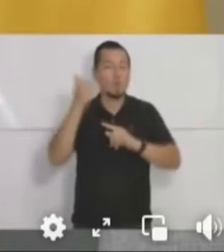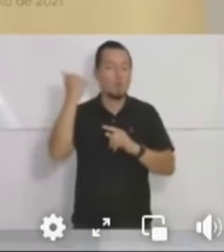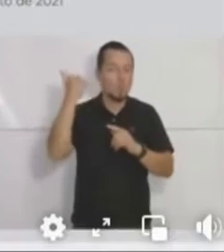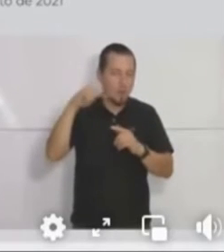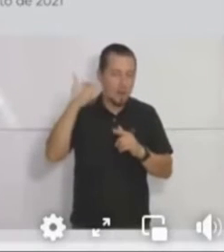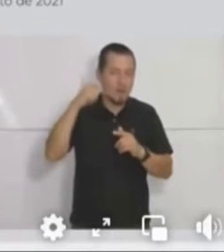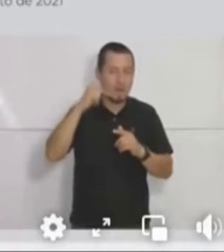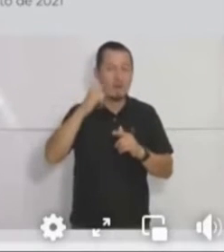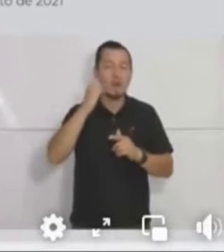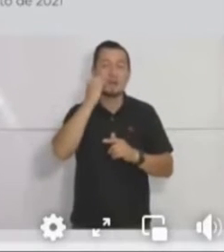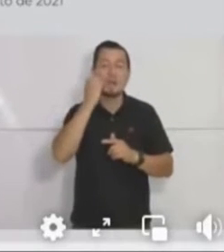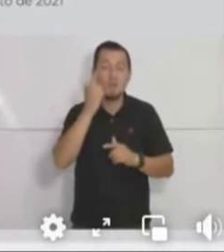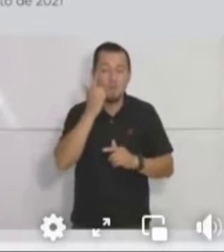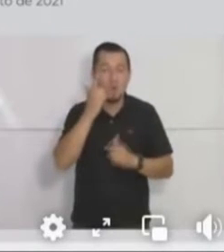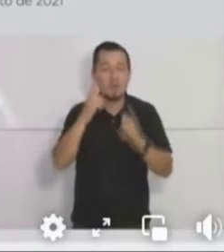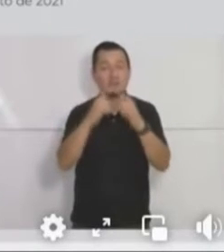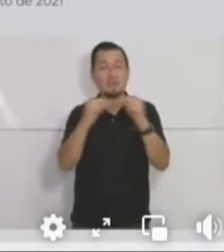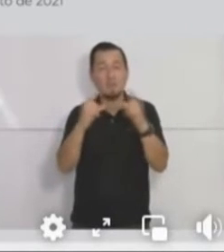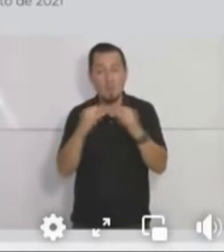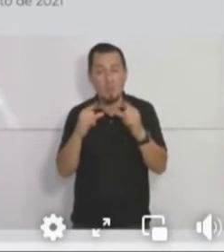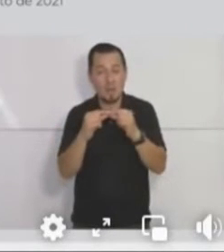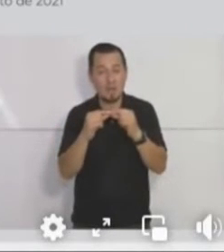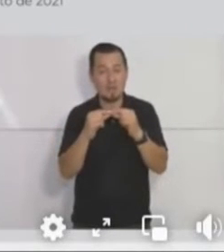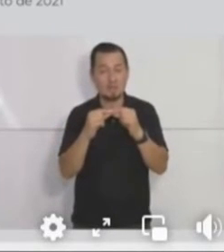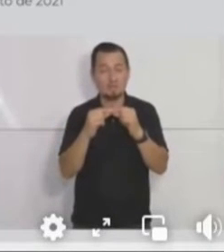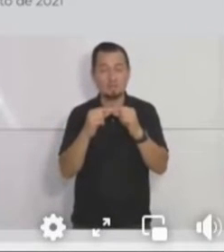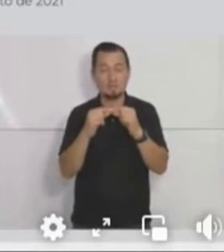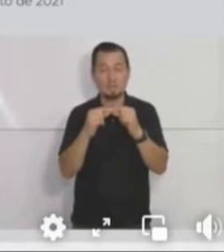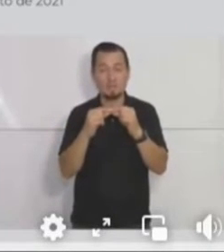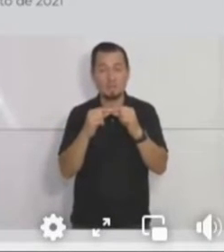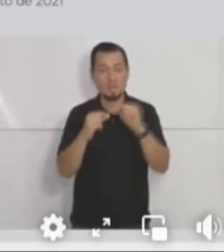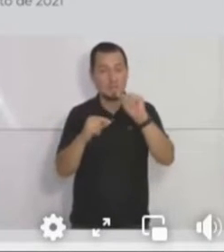Guadalajara, Tlajomulco, Zapopan,